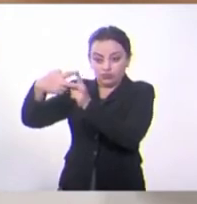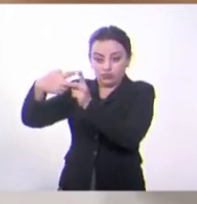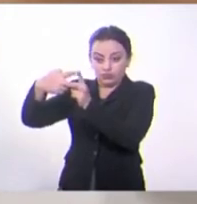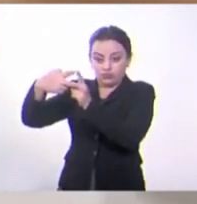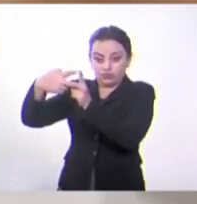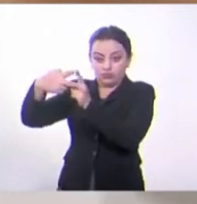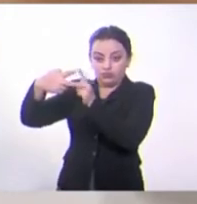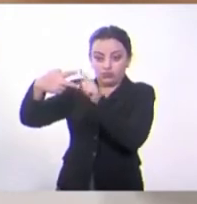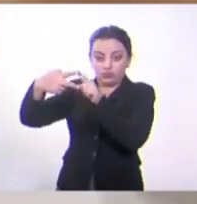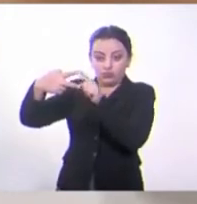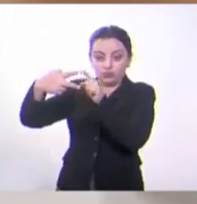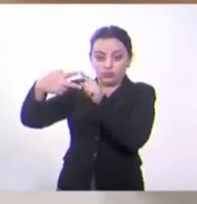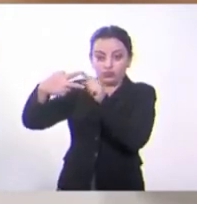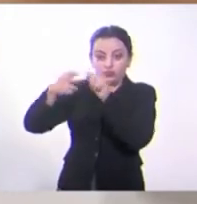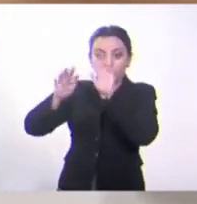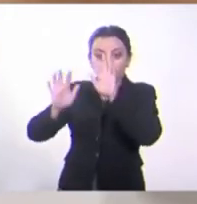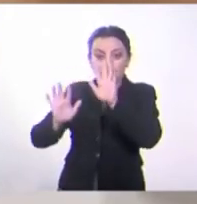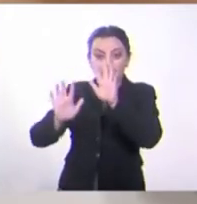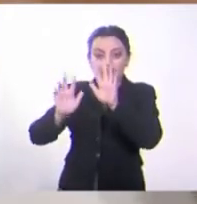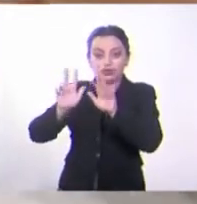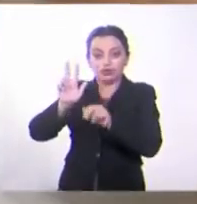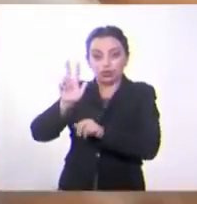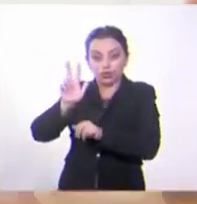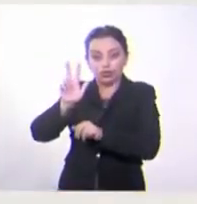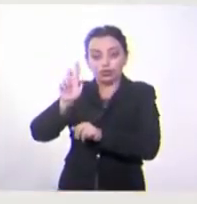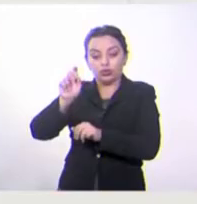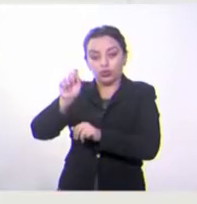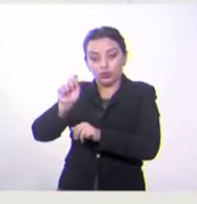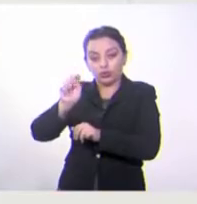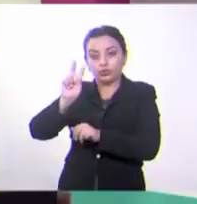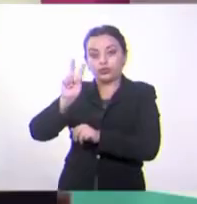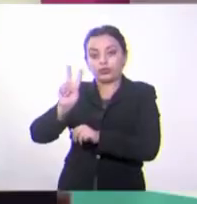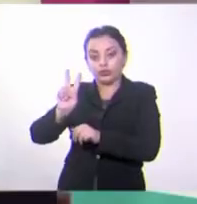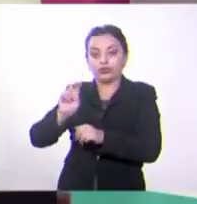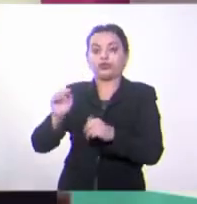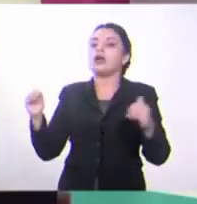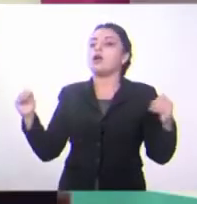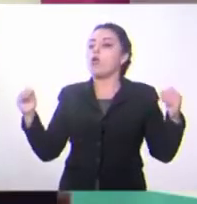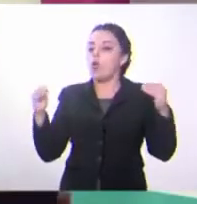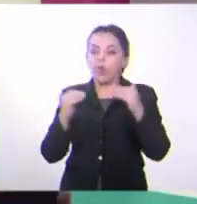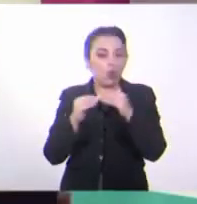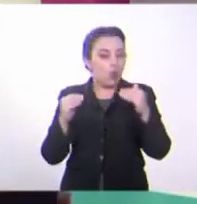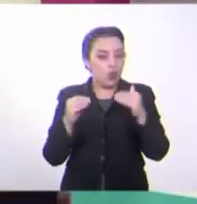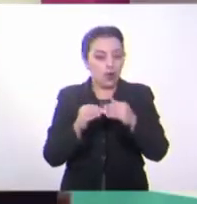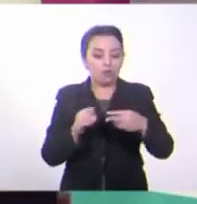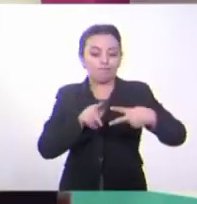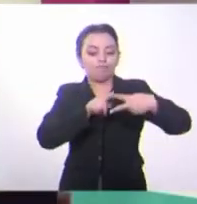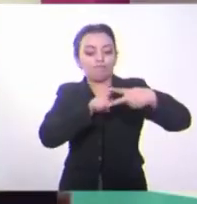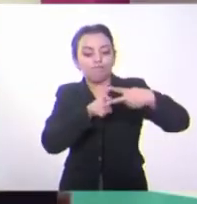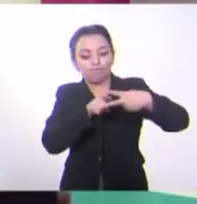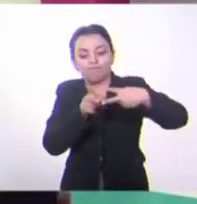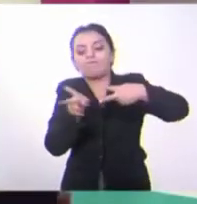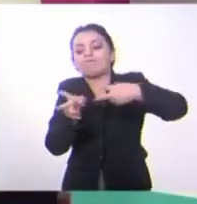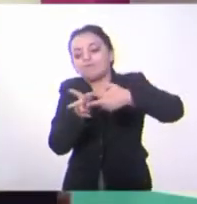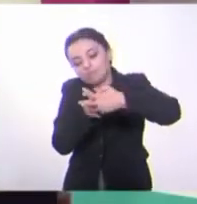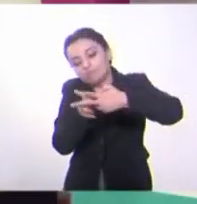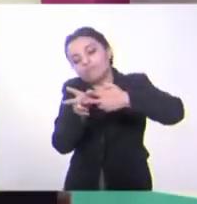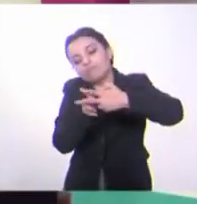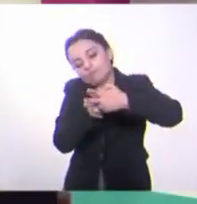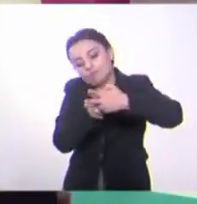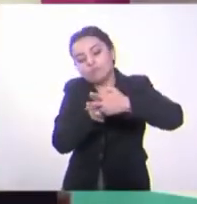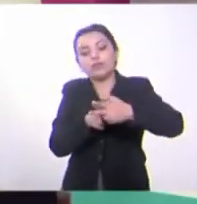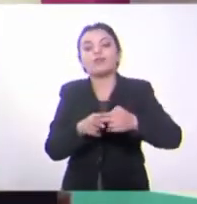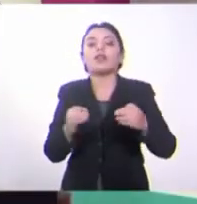también me da 18.2. Con esta forma que hemos utilizado para medir los ángulos, nos